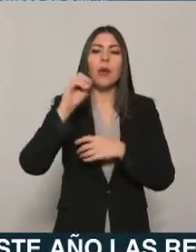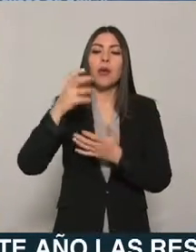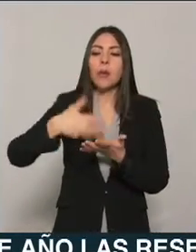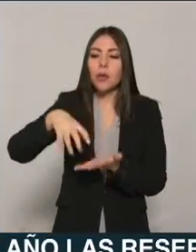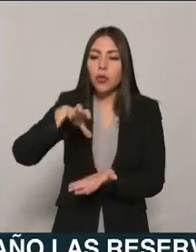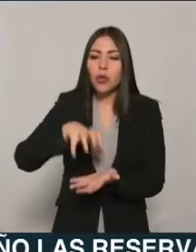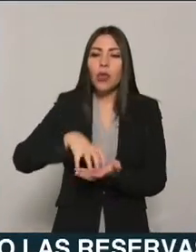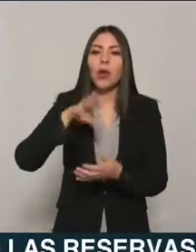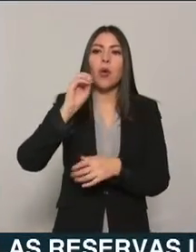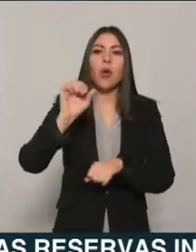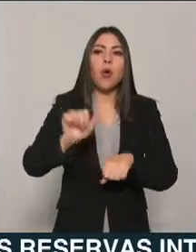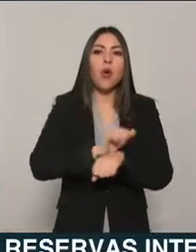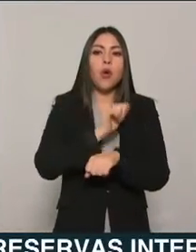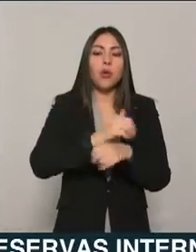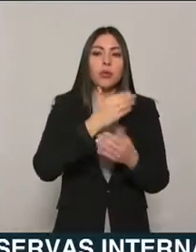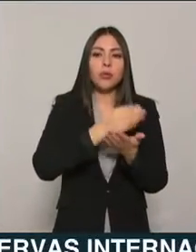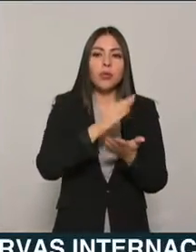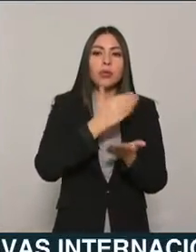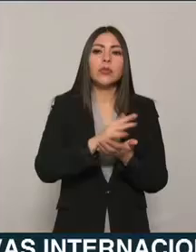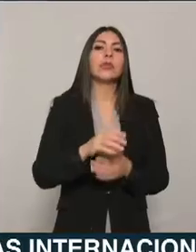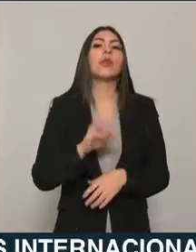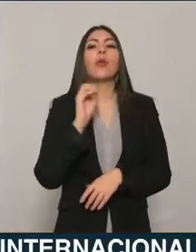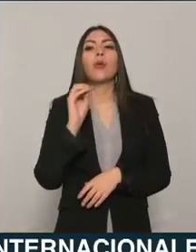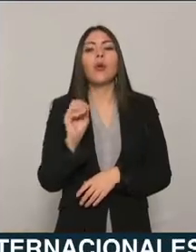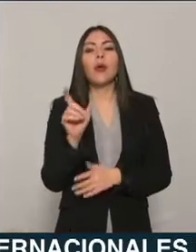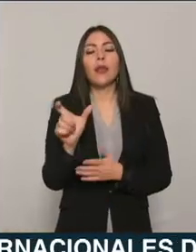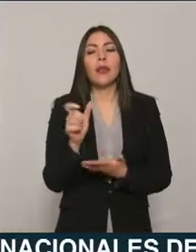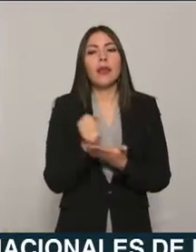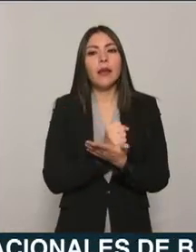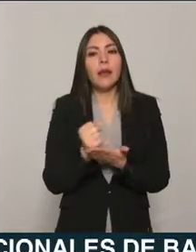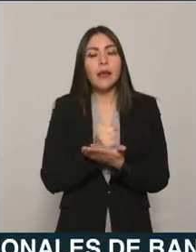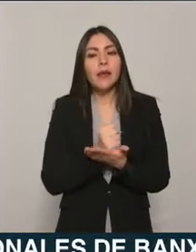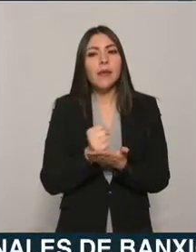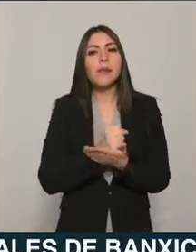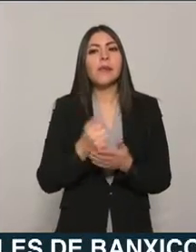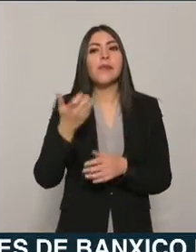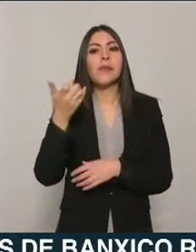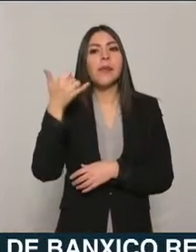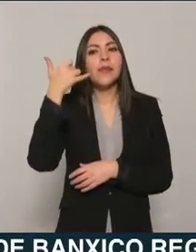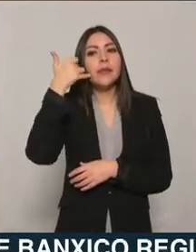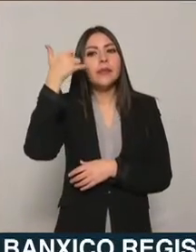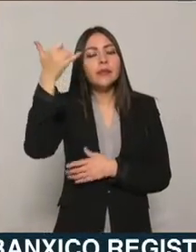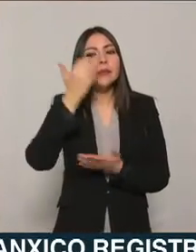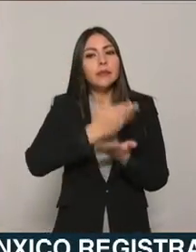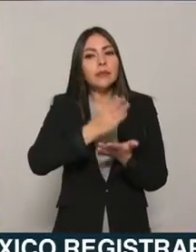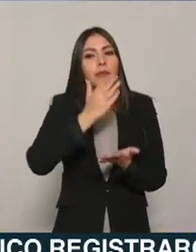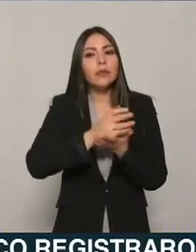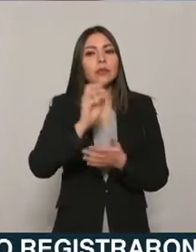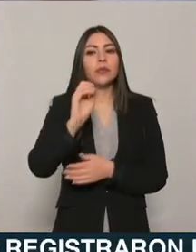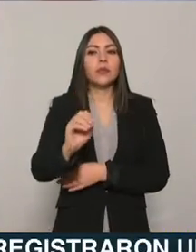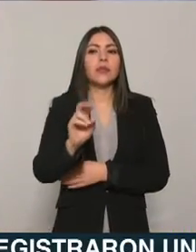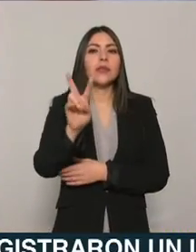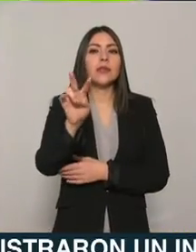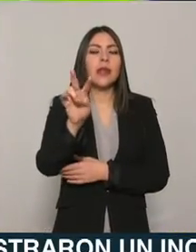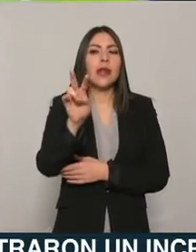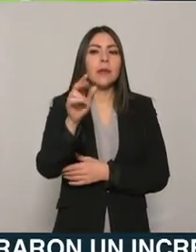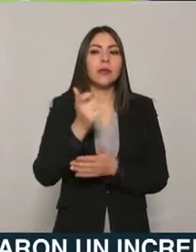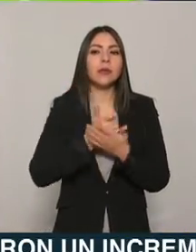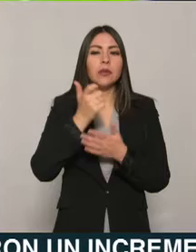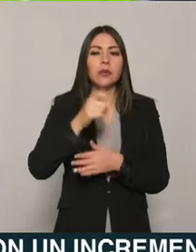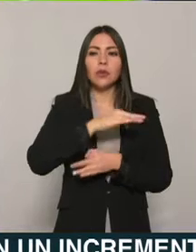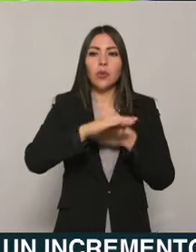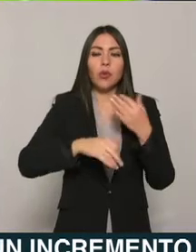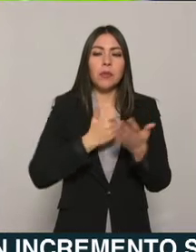automotriz, alguna tarjeta departamental, servicio de telefonía o televisión de paga. El comportamiento de los pagos se